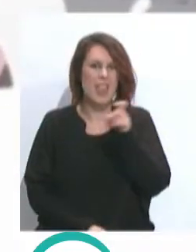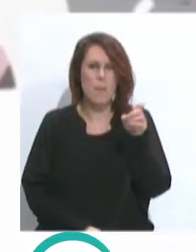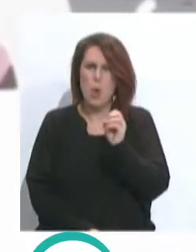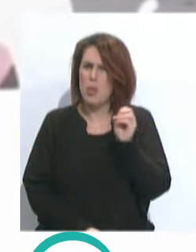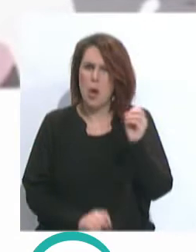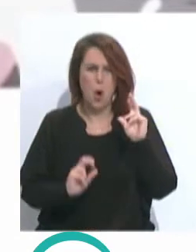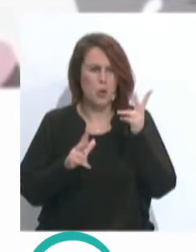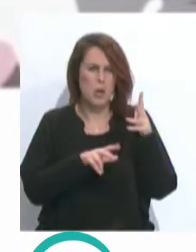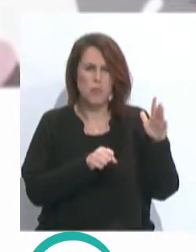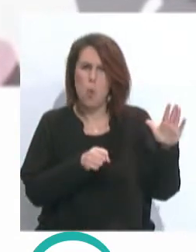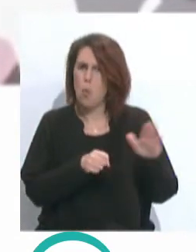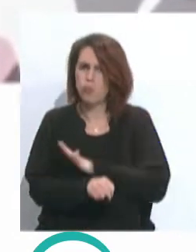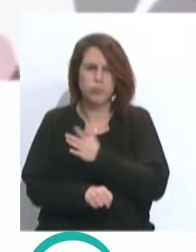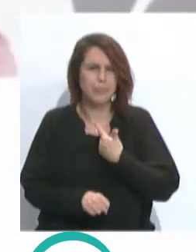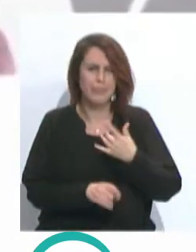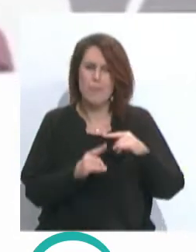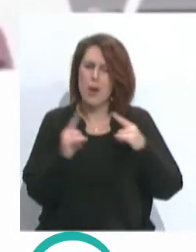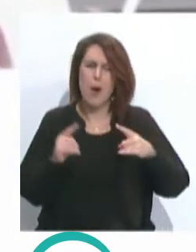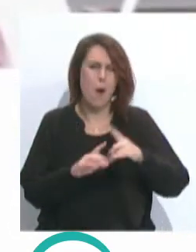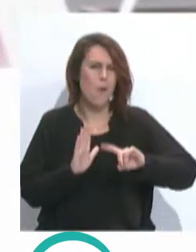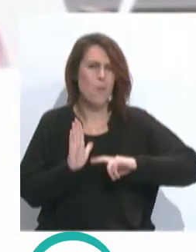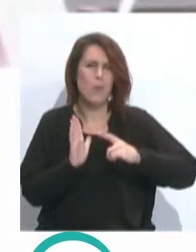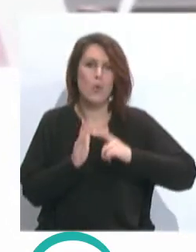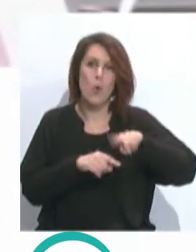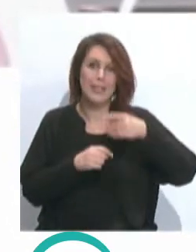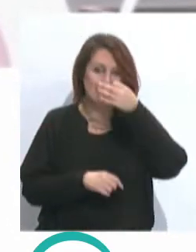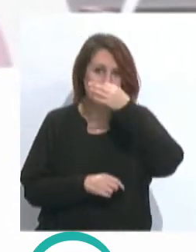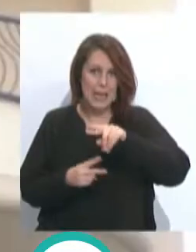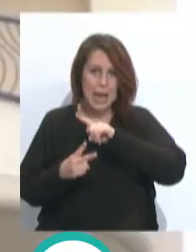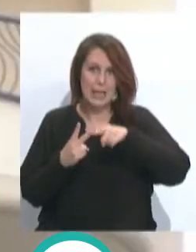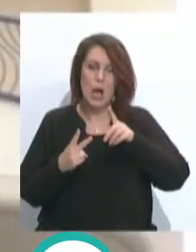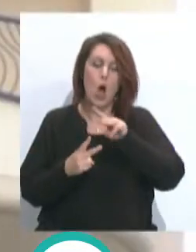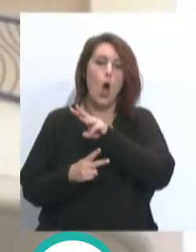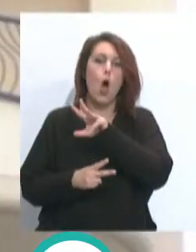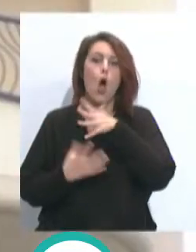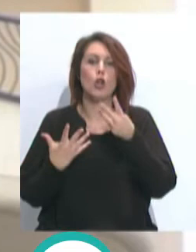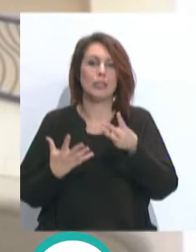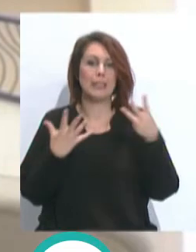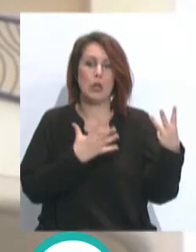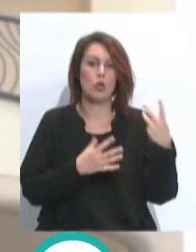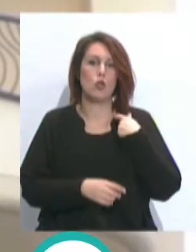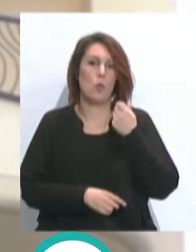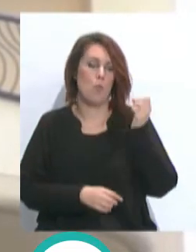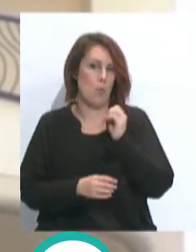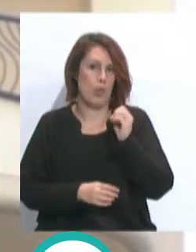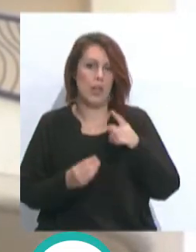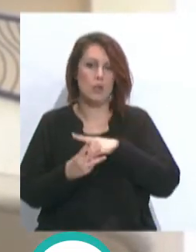de las plazas hoteleras cubiertas durante todo el puente, seguido de Chiclana con un 88% de media, Conil con